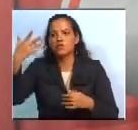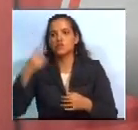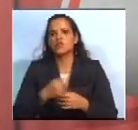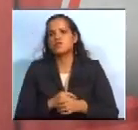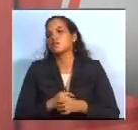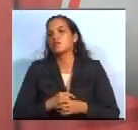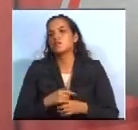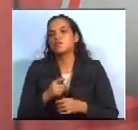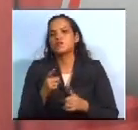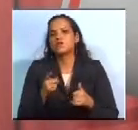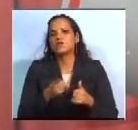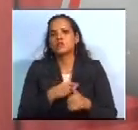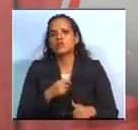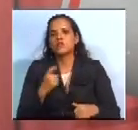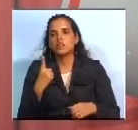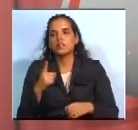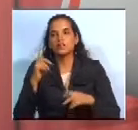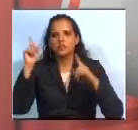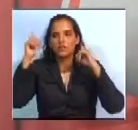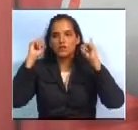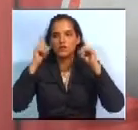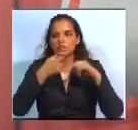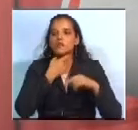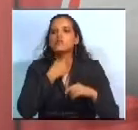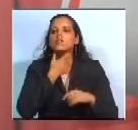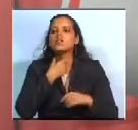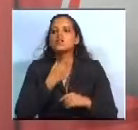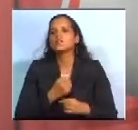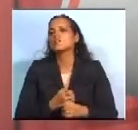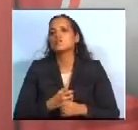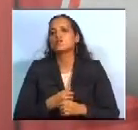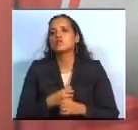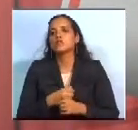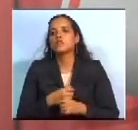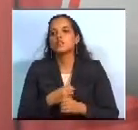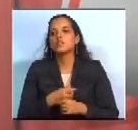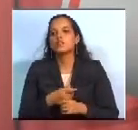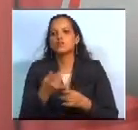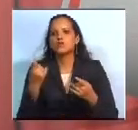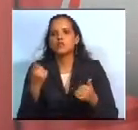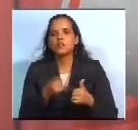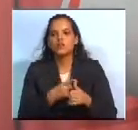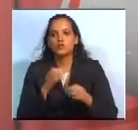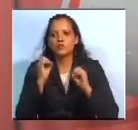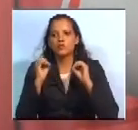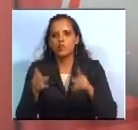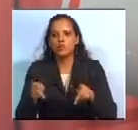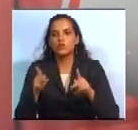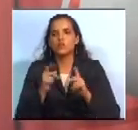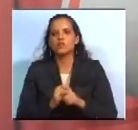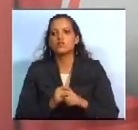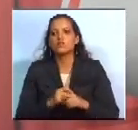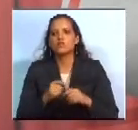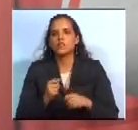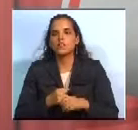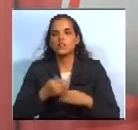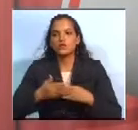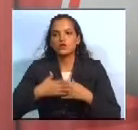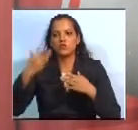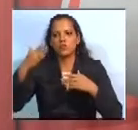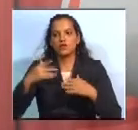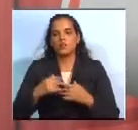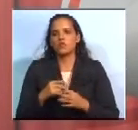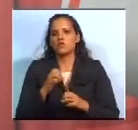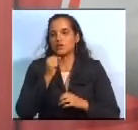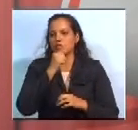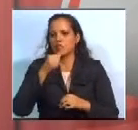concierto 1x1 que se realizará en el mes de agosto en la playa de Atacames, como una oportunidad para impulsar el talento